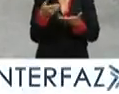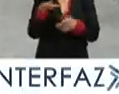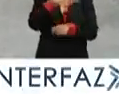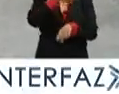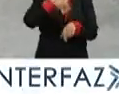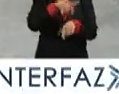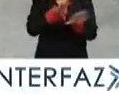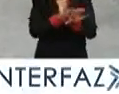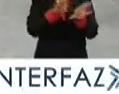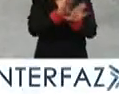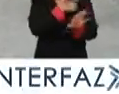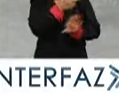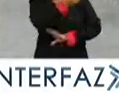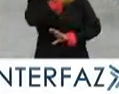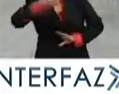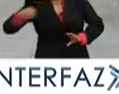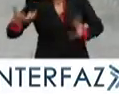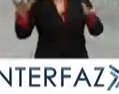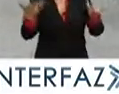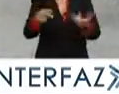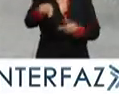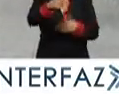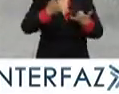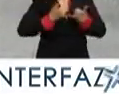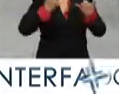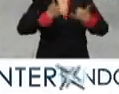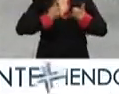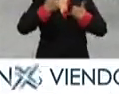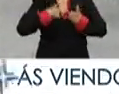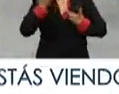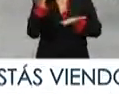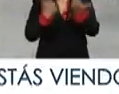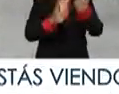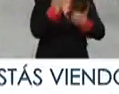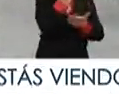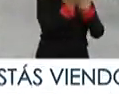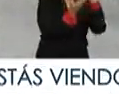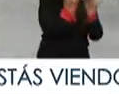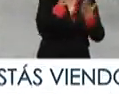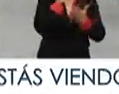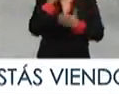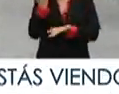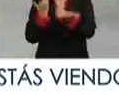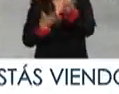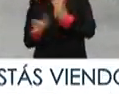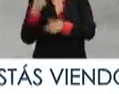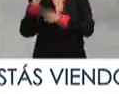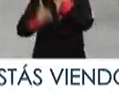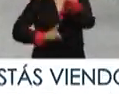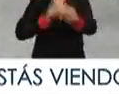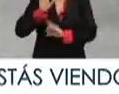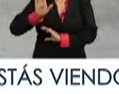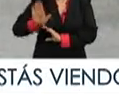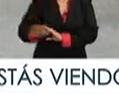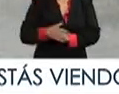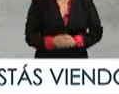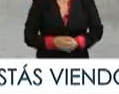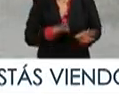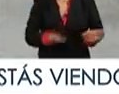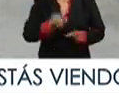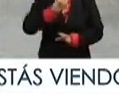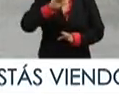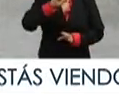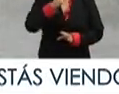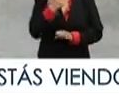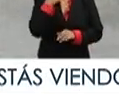estas horas, cómo tienen que ser llevadas a cabo para tener tanto éxito en el aspecto educativo como también en el atlético. Jorge, en